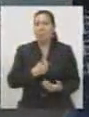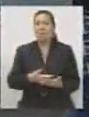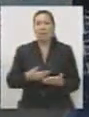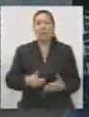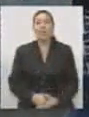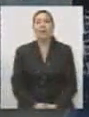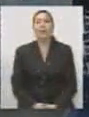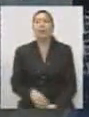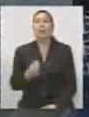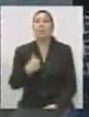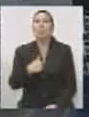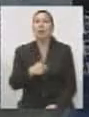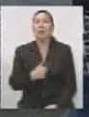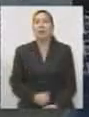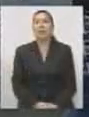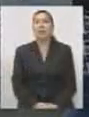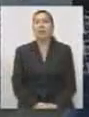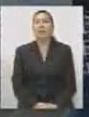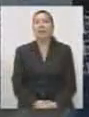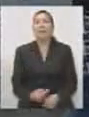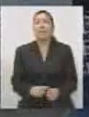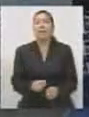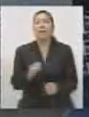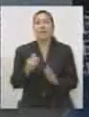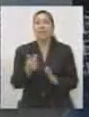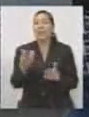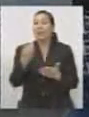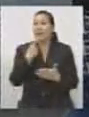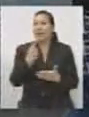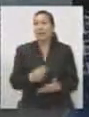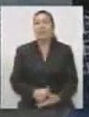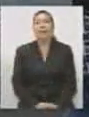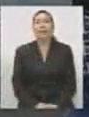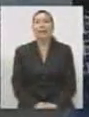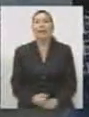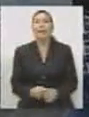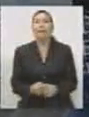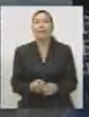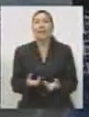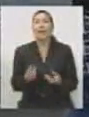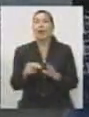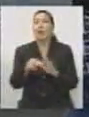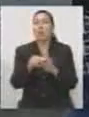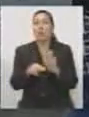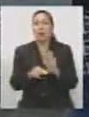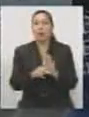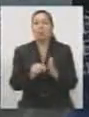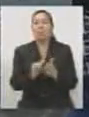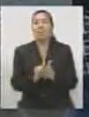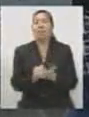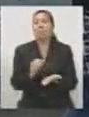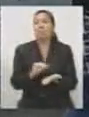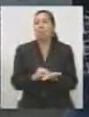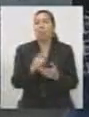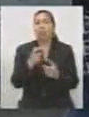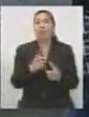fin y al cabo somos nosotros los responsables de que seis magistrados que ya vencieron su turno sigan dando normas que por lo demás